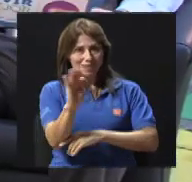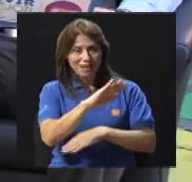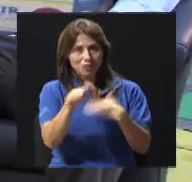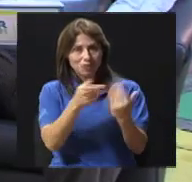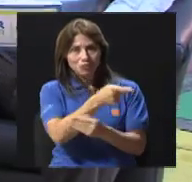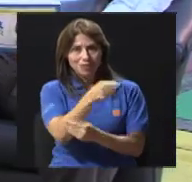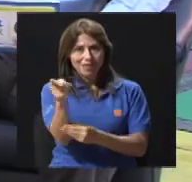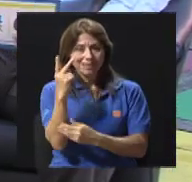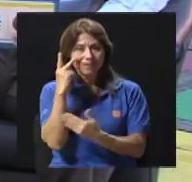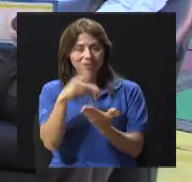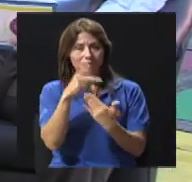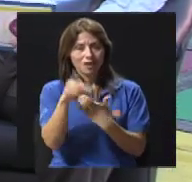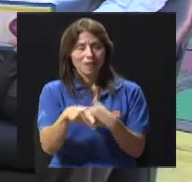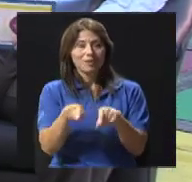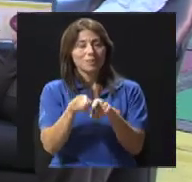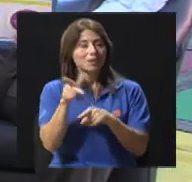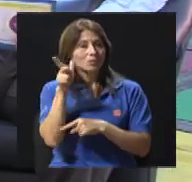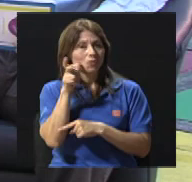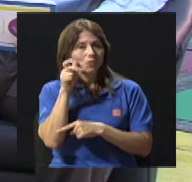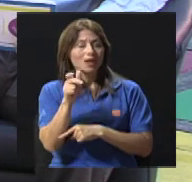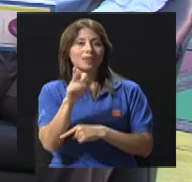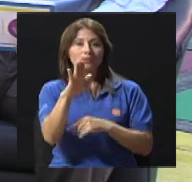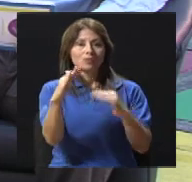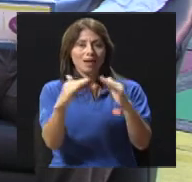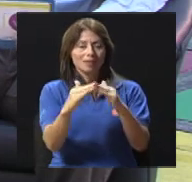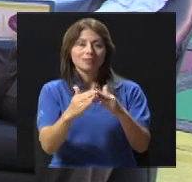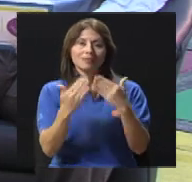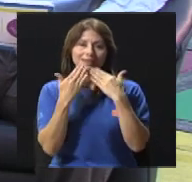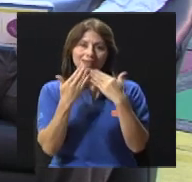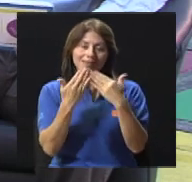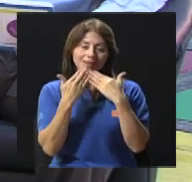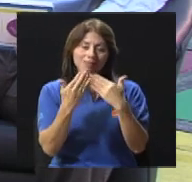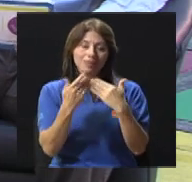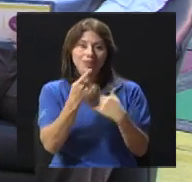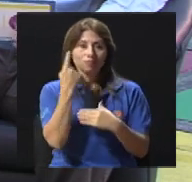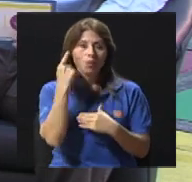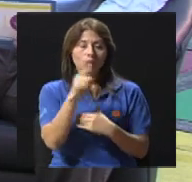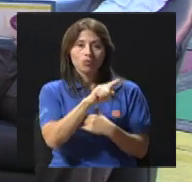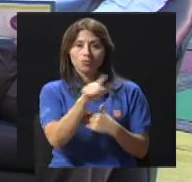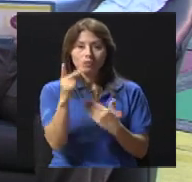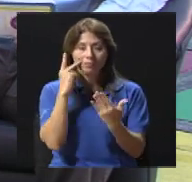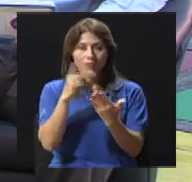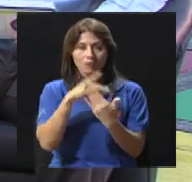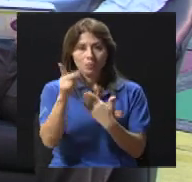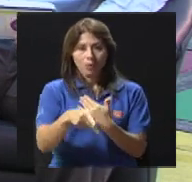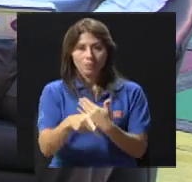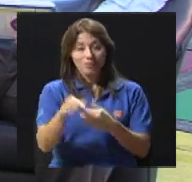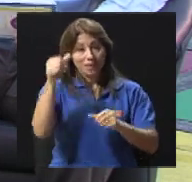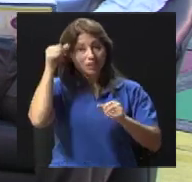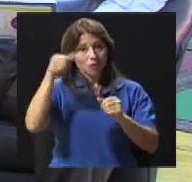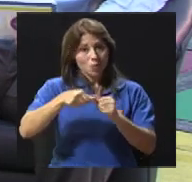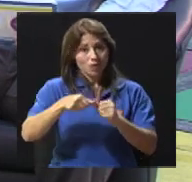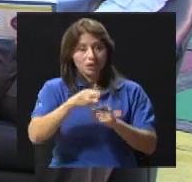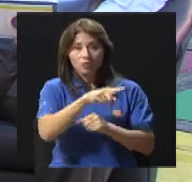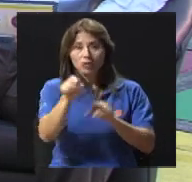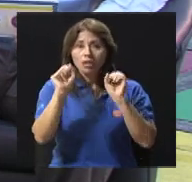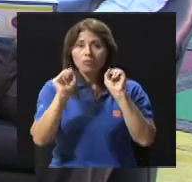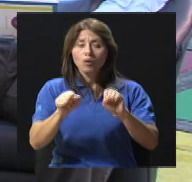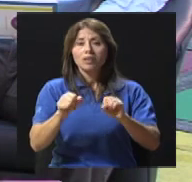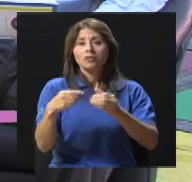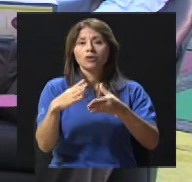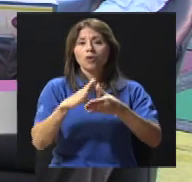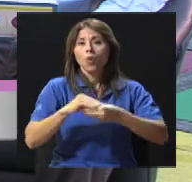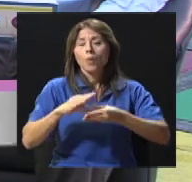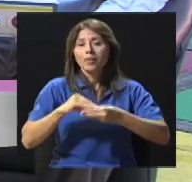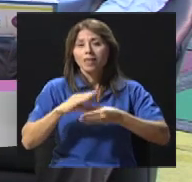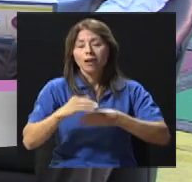personas que nos ven y que nos escuchan allá en sus casas. Muchísimas gracias por su sintonía. Y recuerden hacernos sus